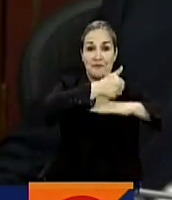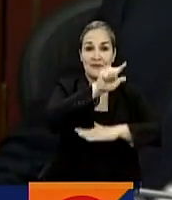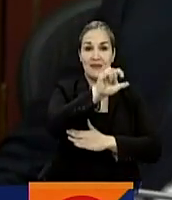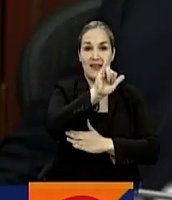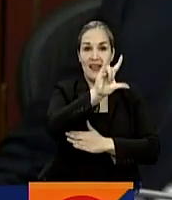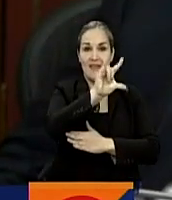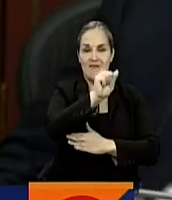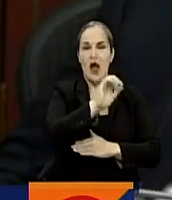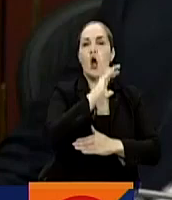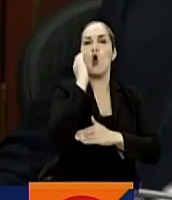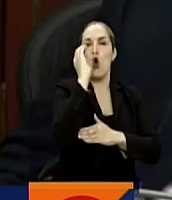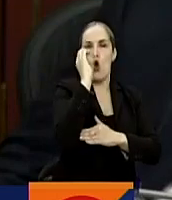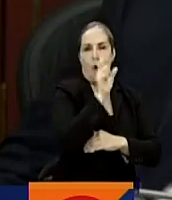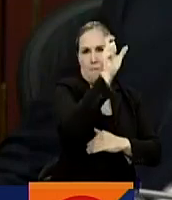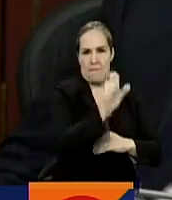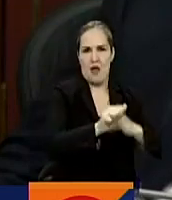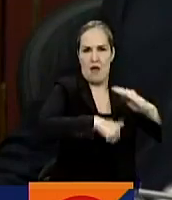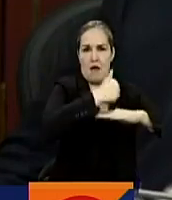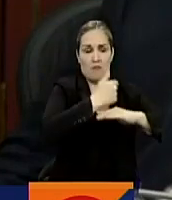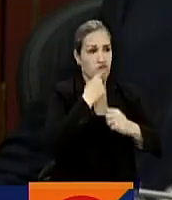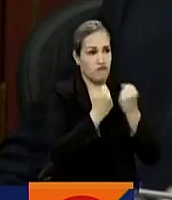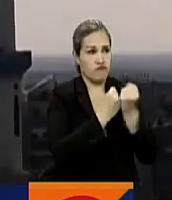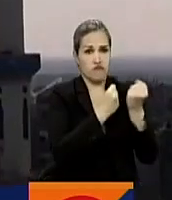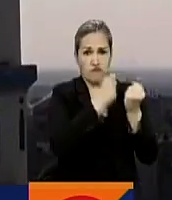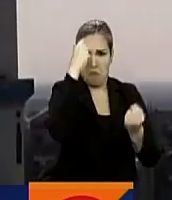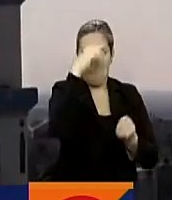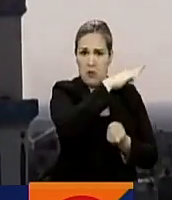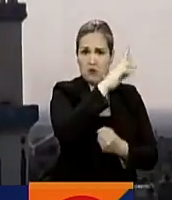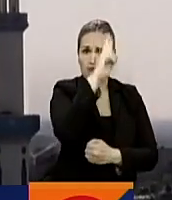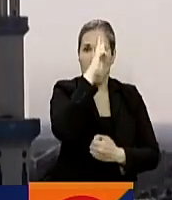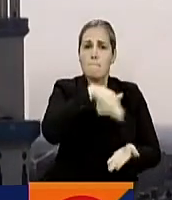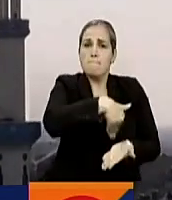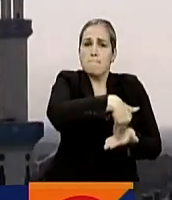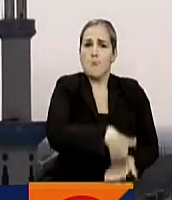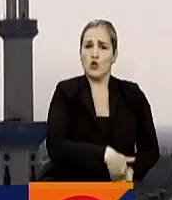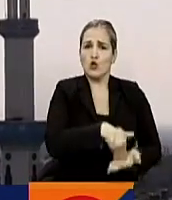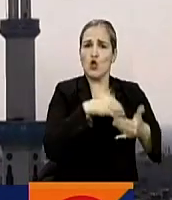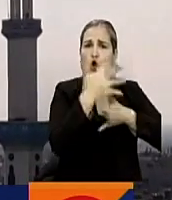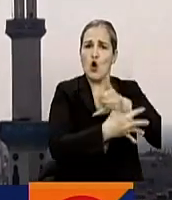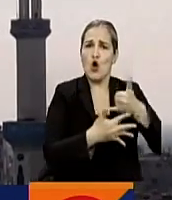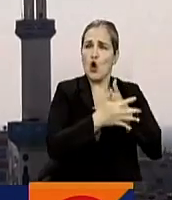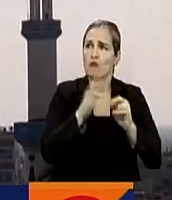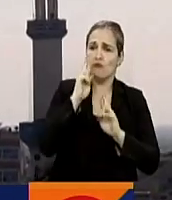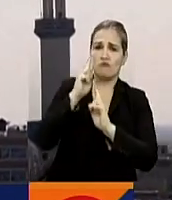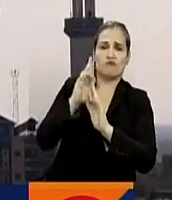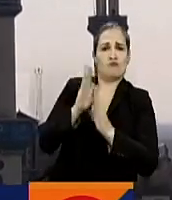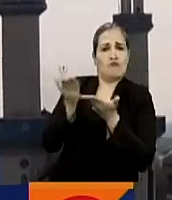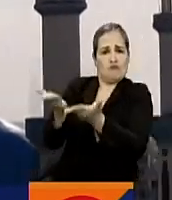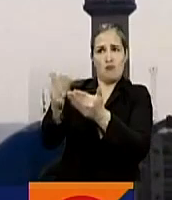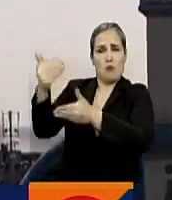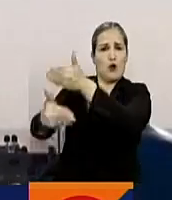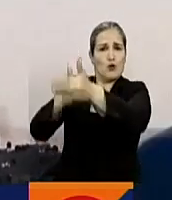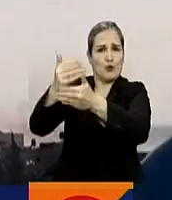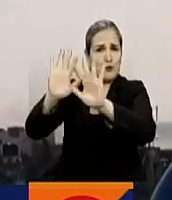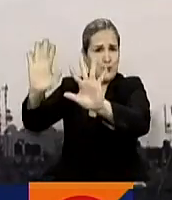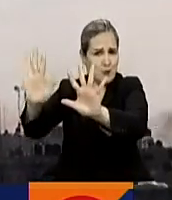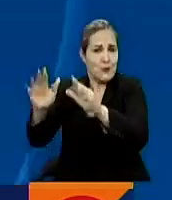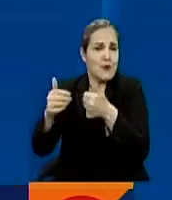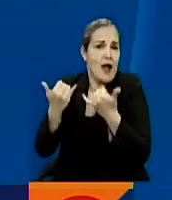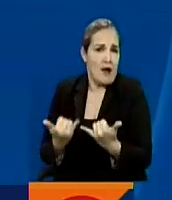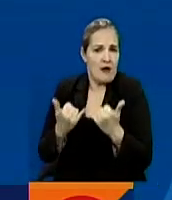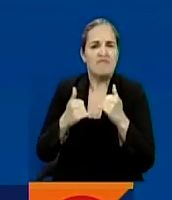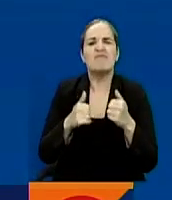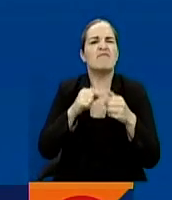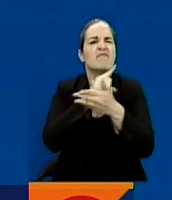Leiva respaldó las declaraciones del presidente Gustavo Petro sobre su posición de la guerra entre Israel y gaza esto Dijo en su cuenta de